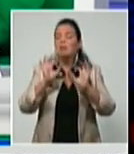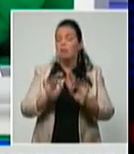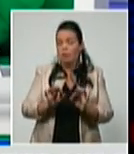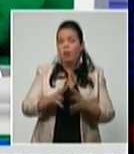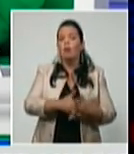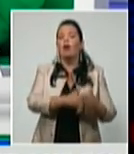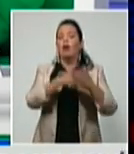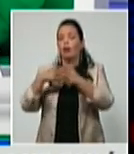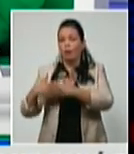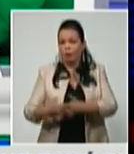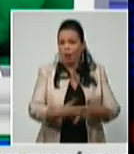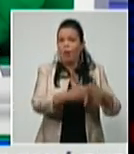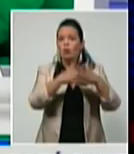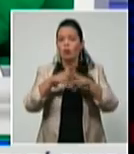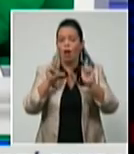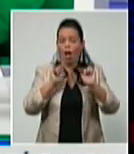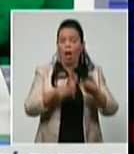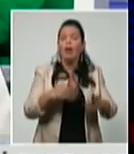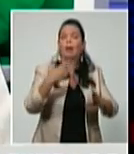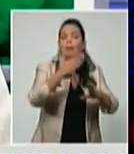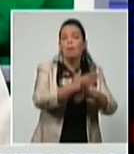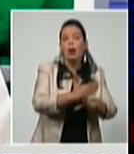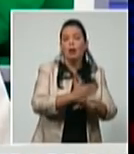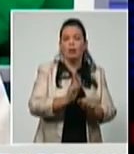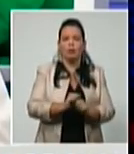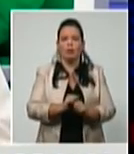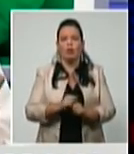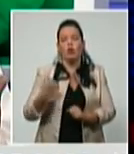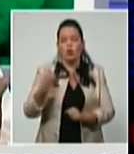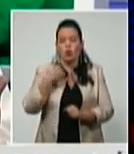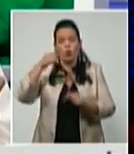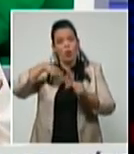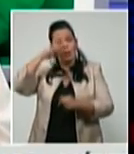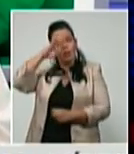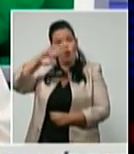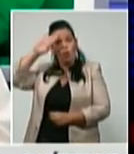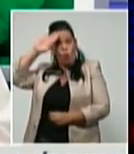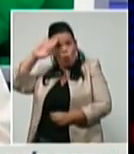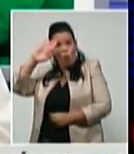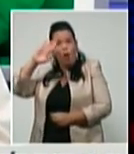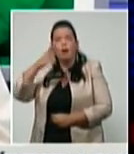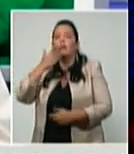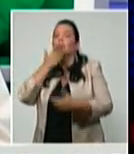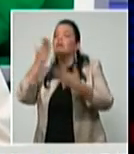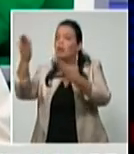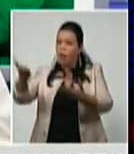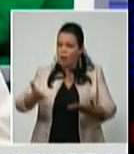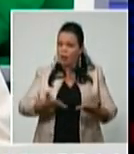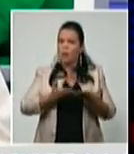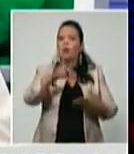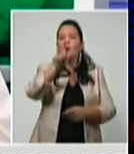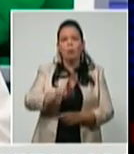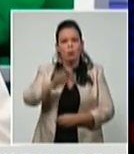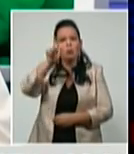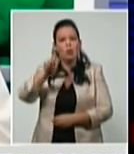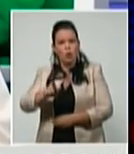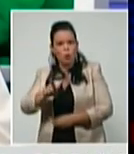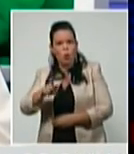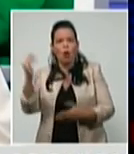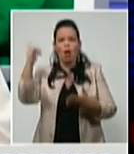ya pasajeros o personas que han arribado de Estados Unidos,